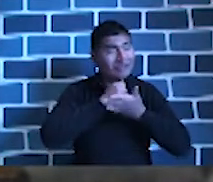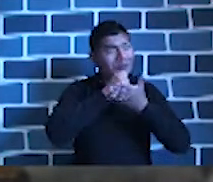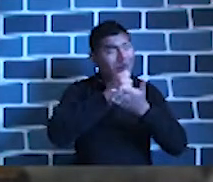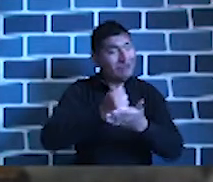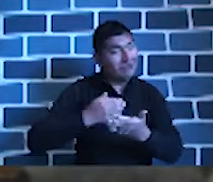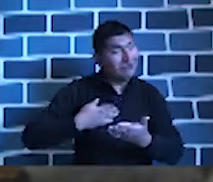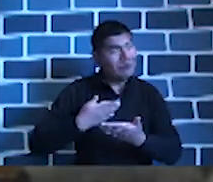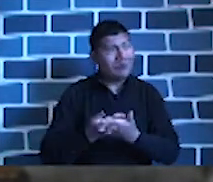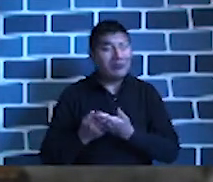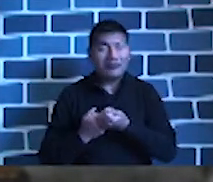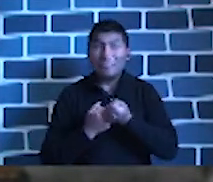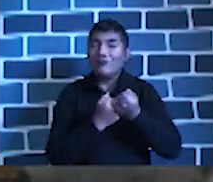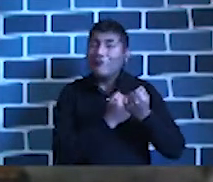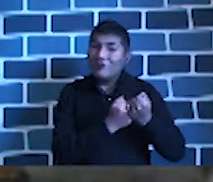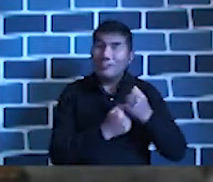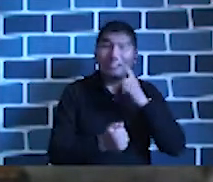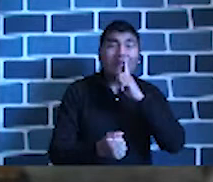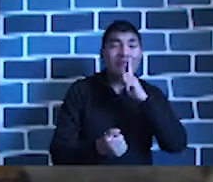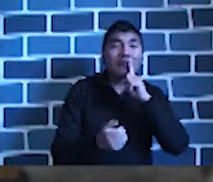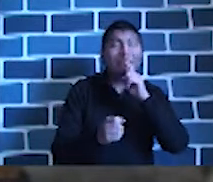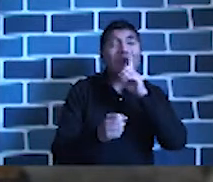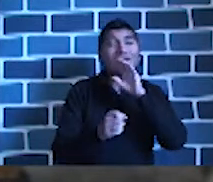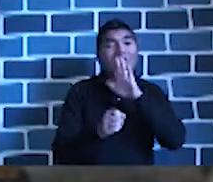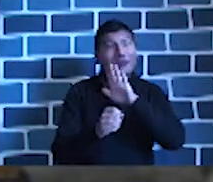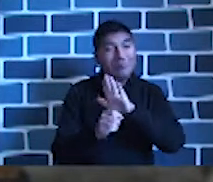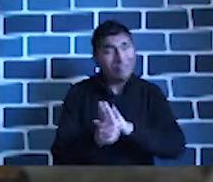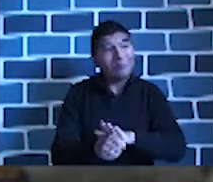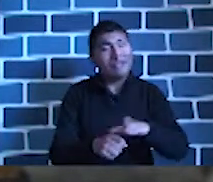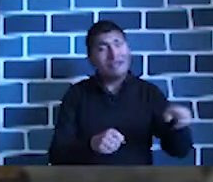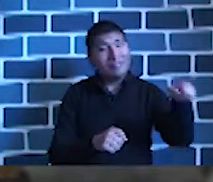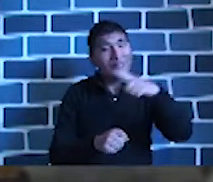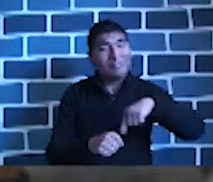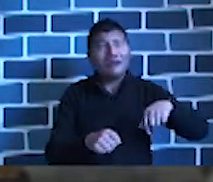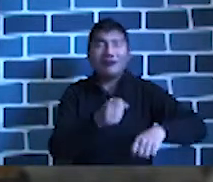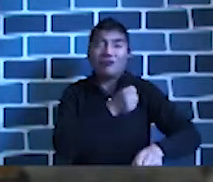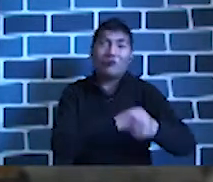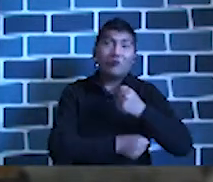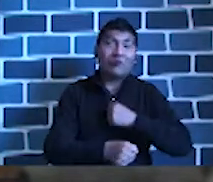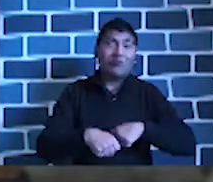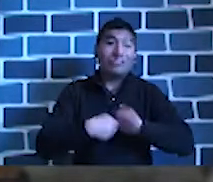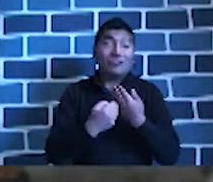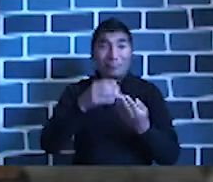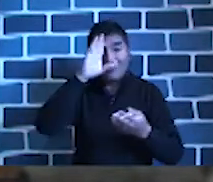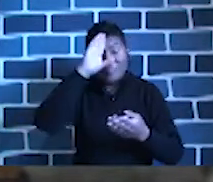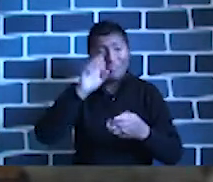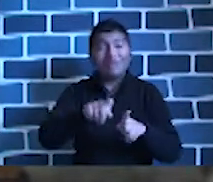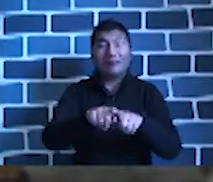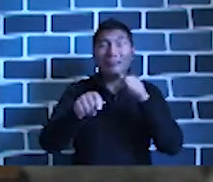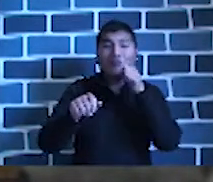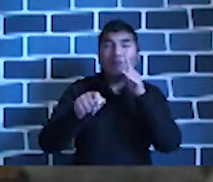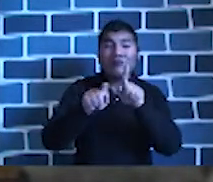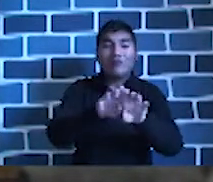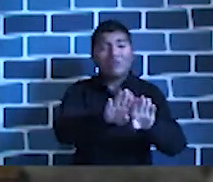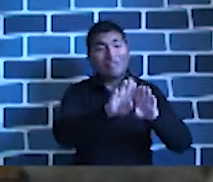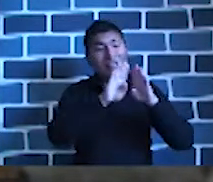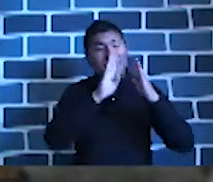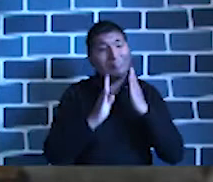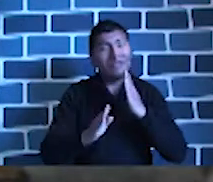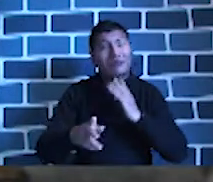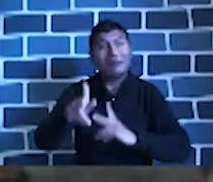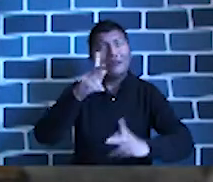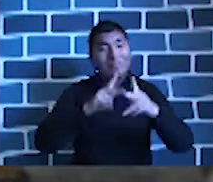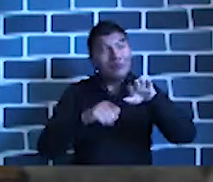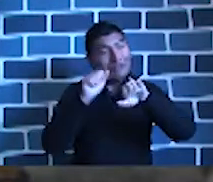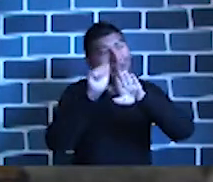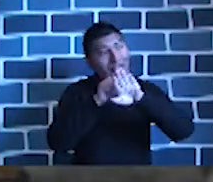compasión y se compromete con quien está sufriendo, como hermanos que abren las puertas a quien toca